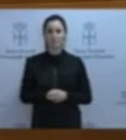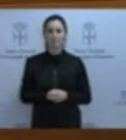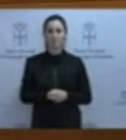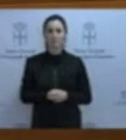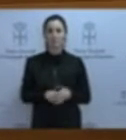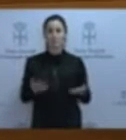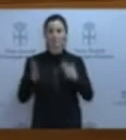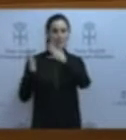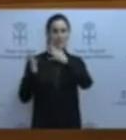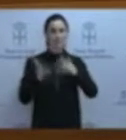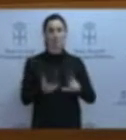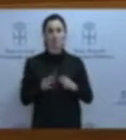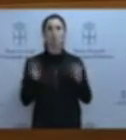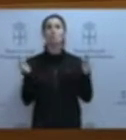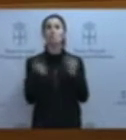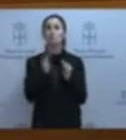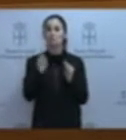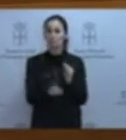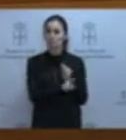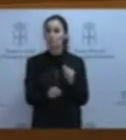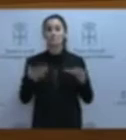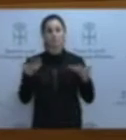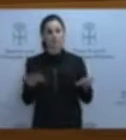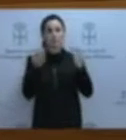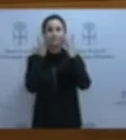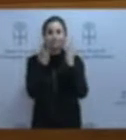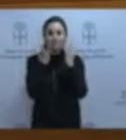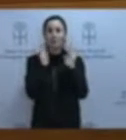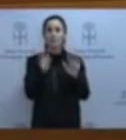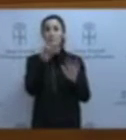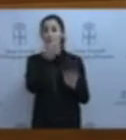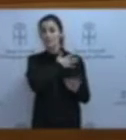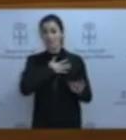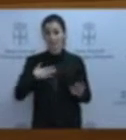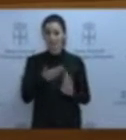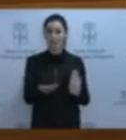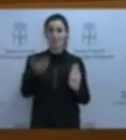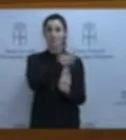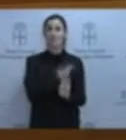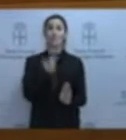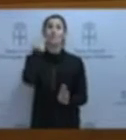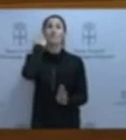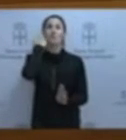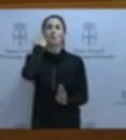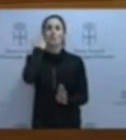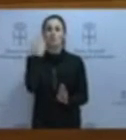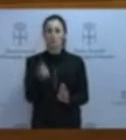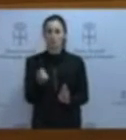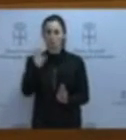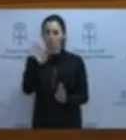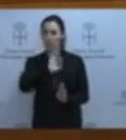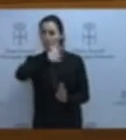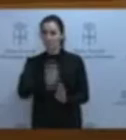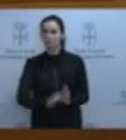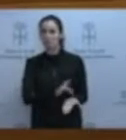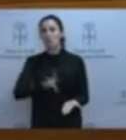En el cálculo estaremos de acuerdo. Si quisiera jubilarse anticipadamente, se le aplicaría un coeficiente reductor a